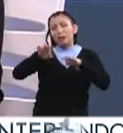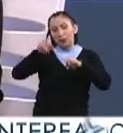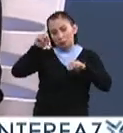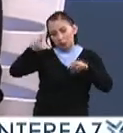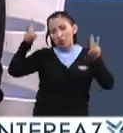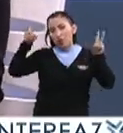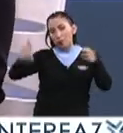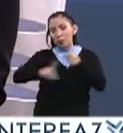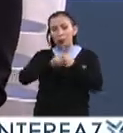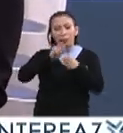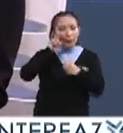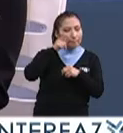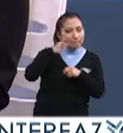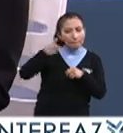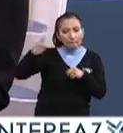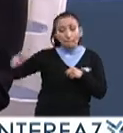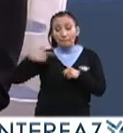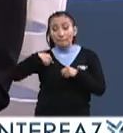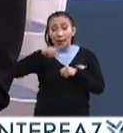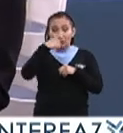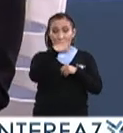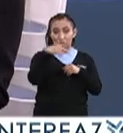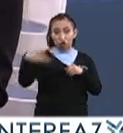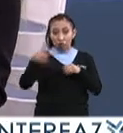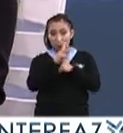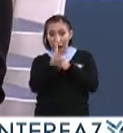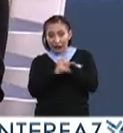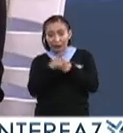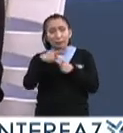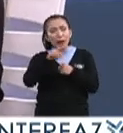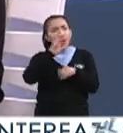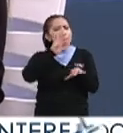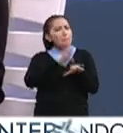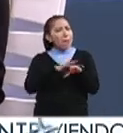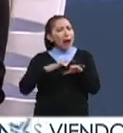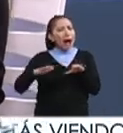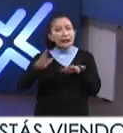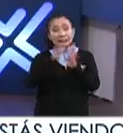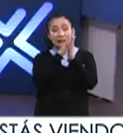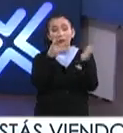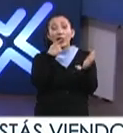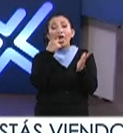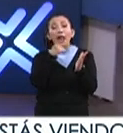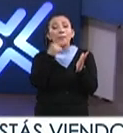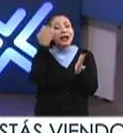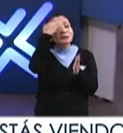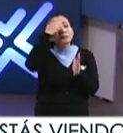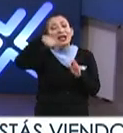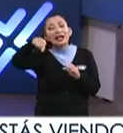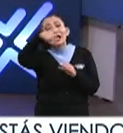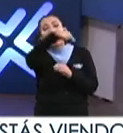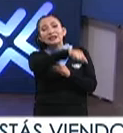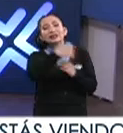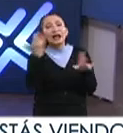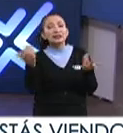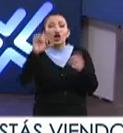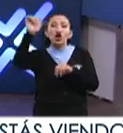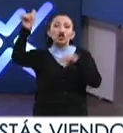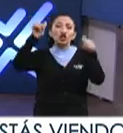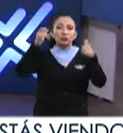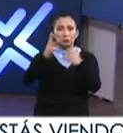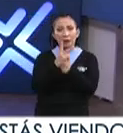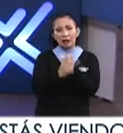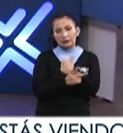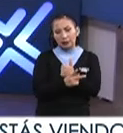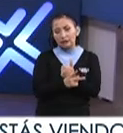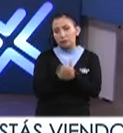sobre estos obstáculos. Claro. A nivel nacional, pero fundamentalmente este libro habla de las experiencias subnacionales, y por